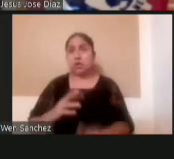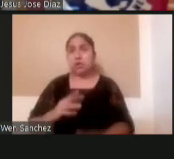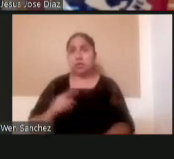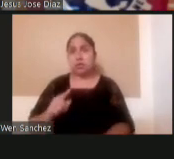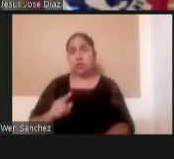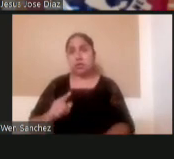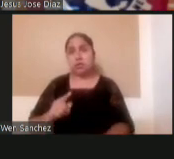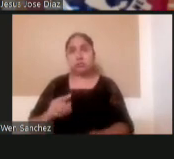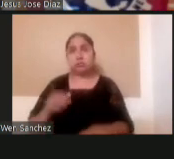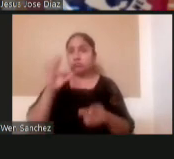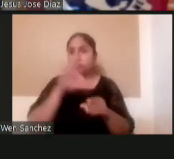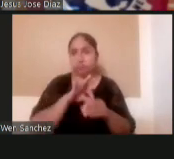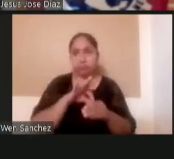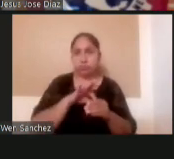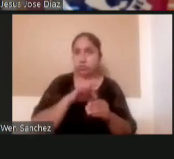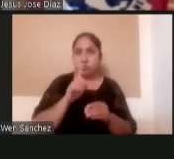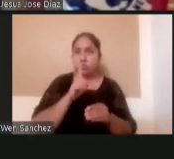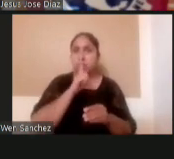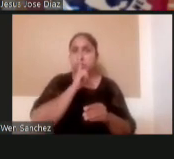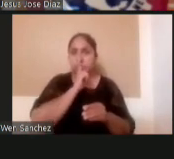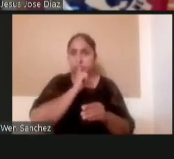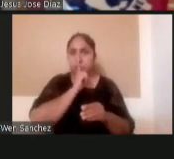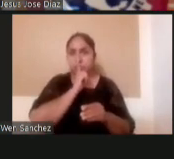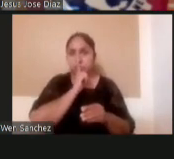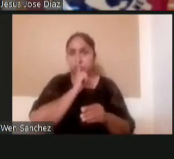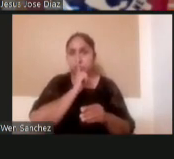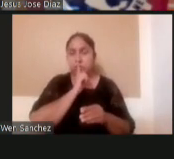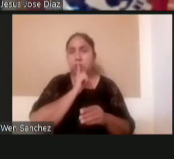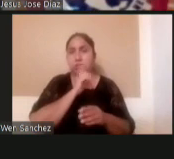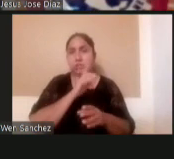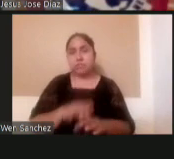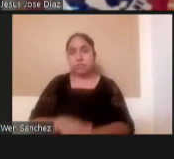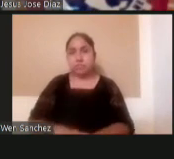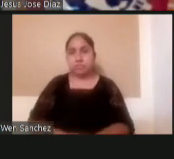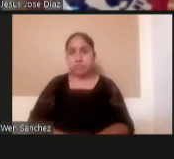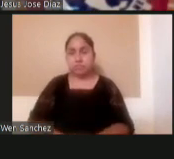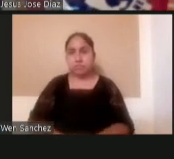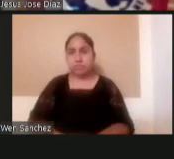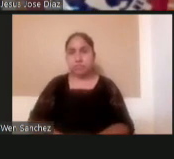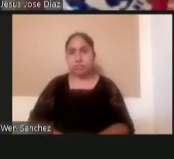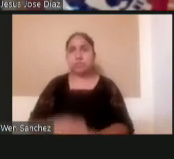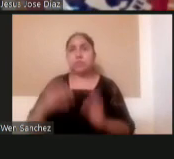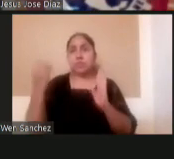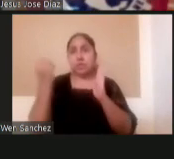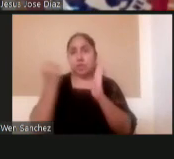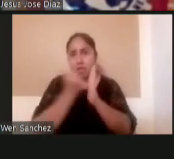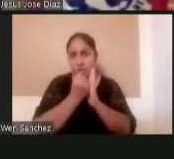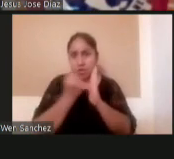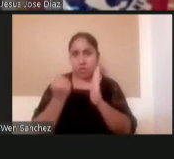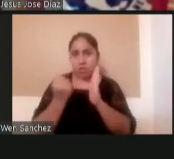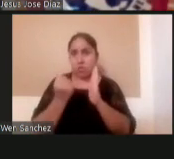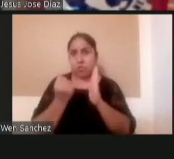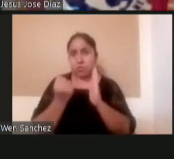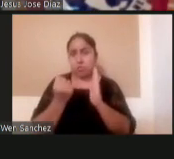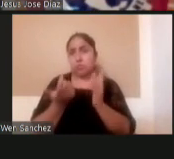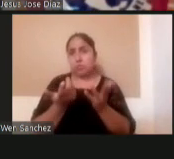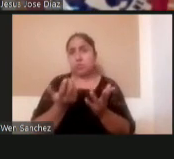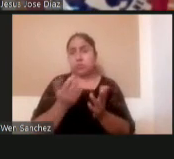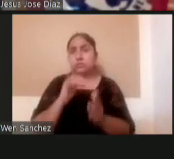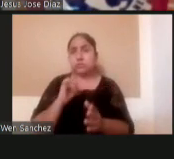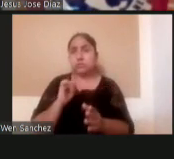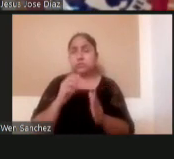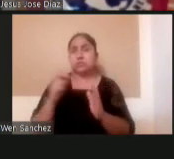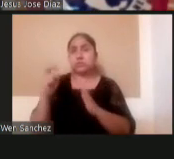tanto, se considera voto en contra. Queda aprobado por mayoría de votos la